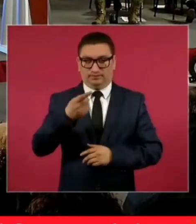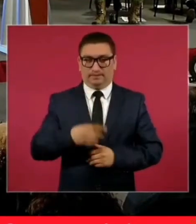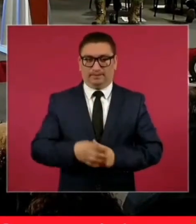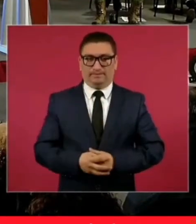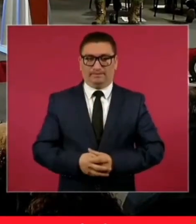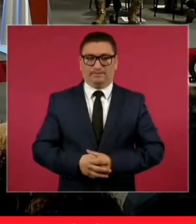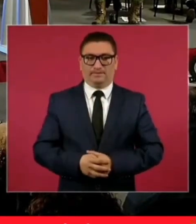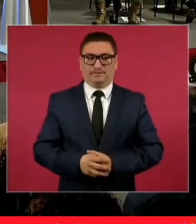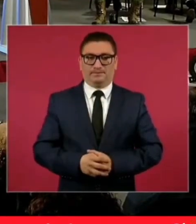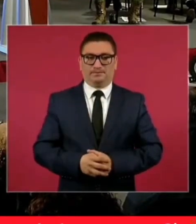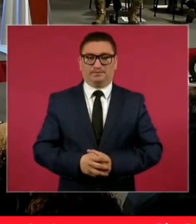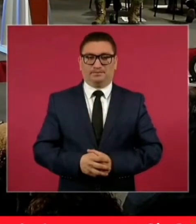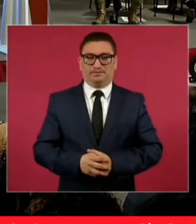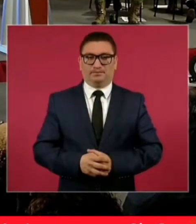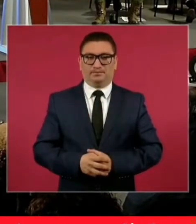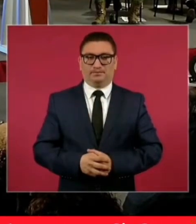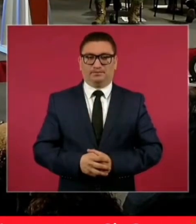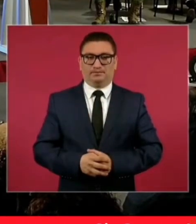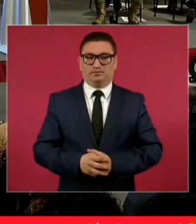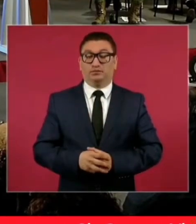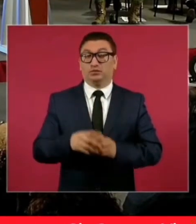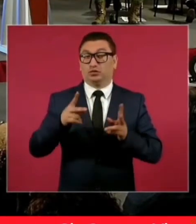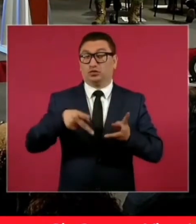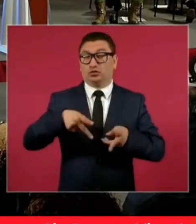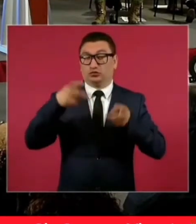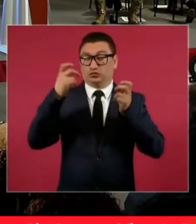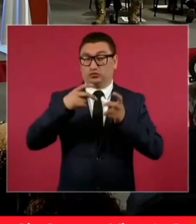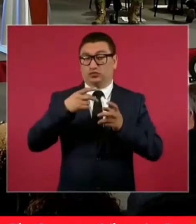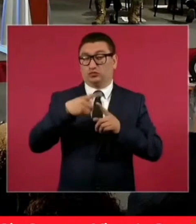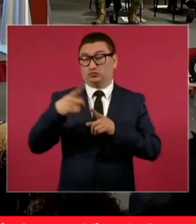Adelante. Robo general,